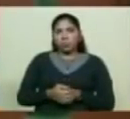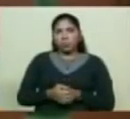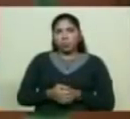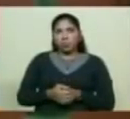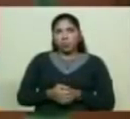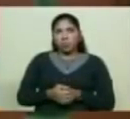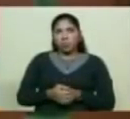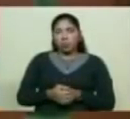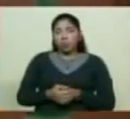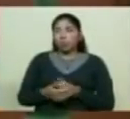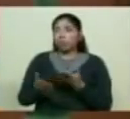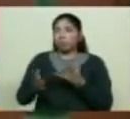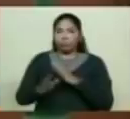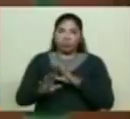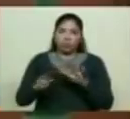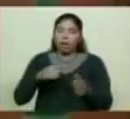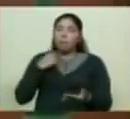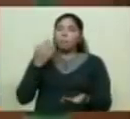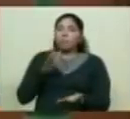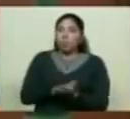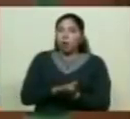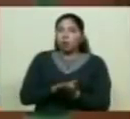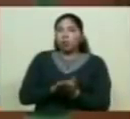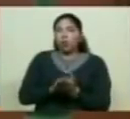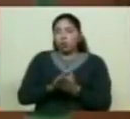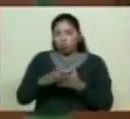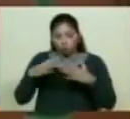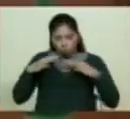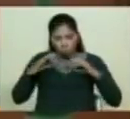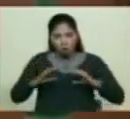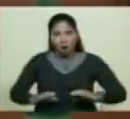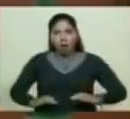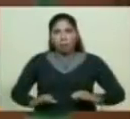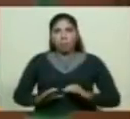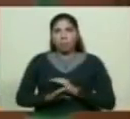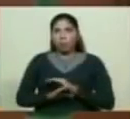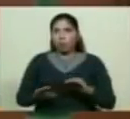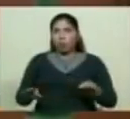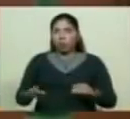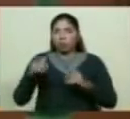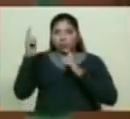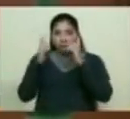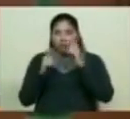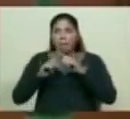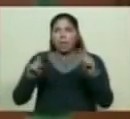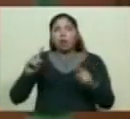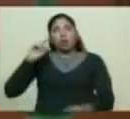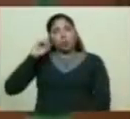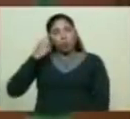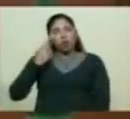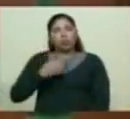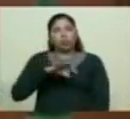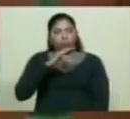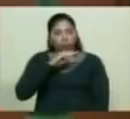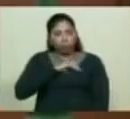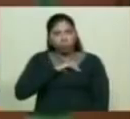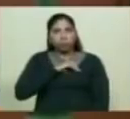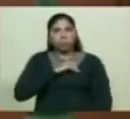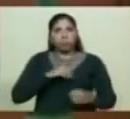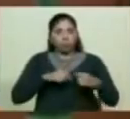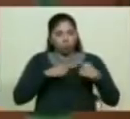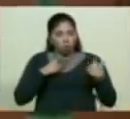porque chávez siempre está en nuestros corazones chávez siempre chávez chávez siempre chávez